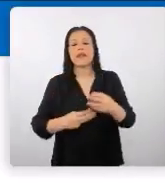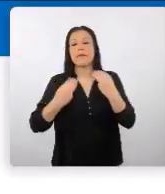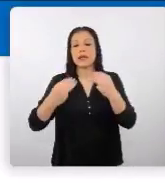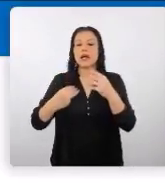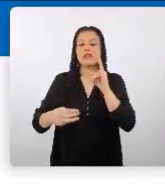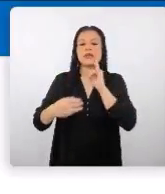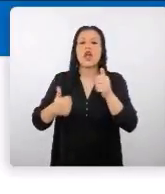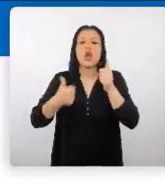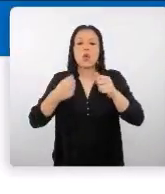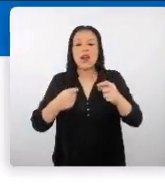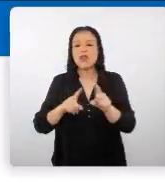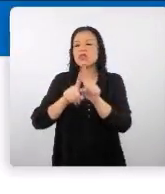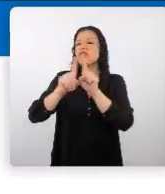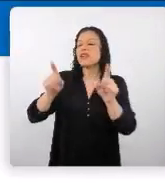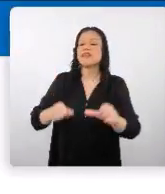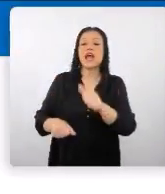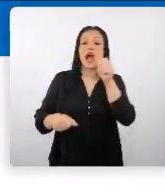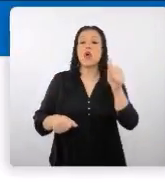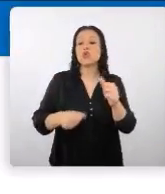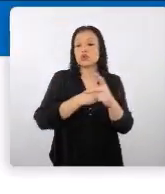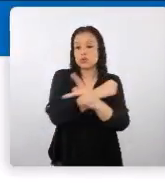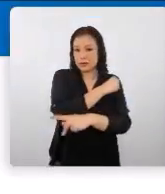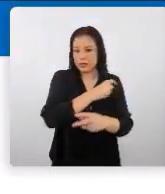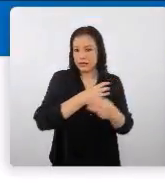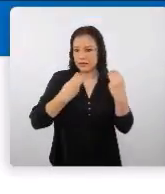lo diferencia de otros mercados?